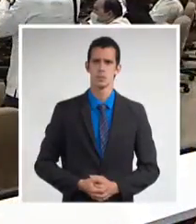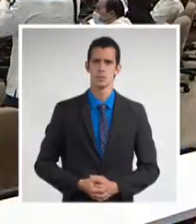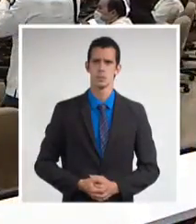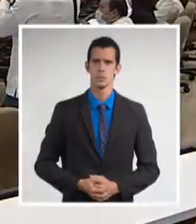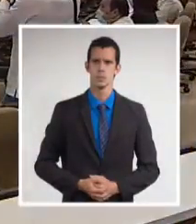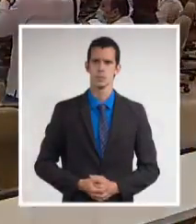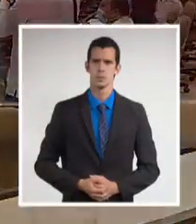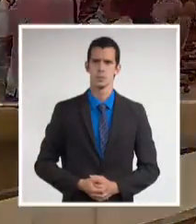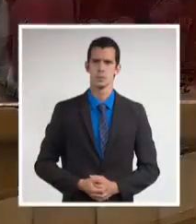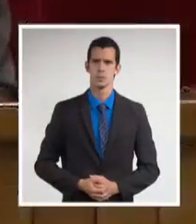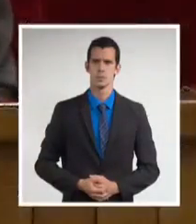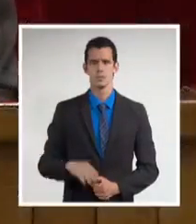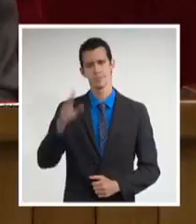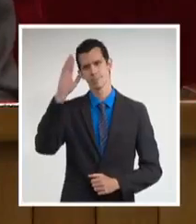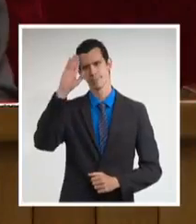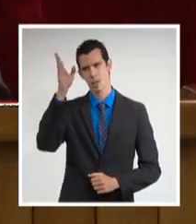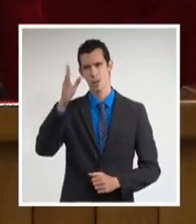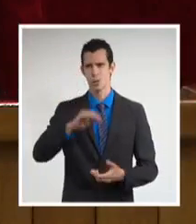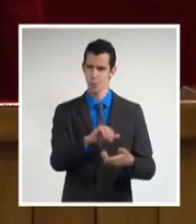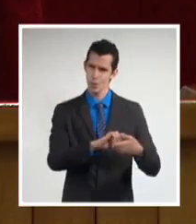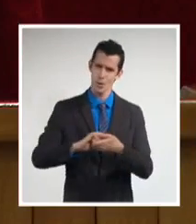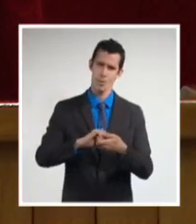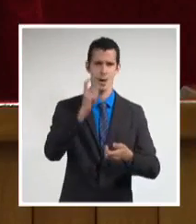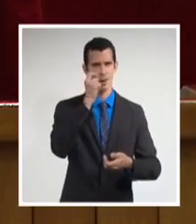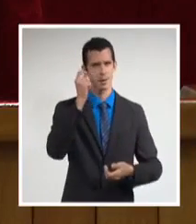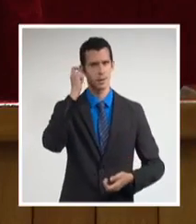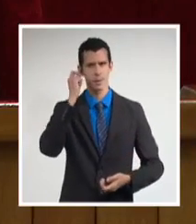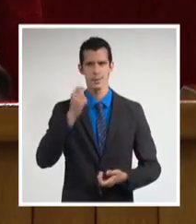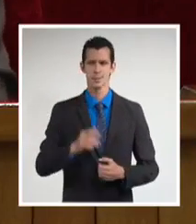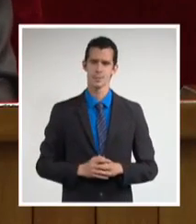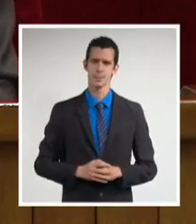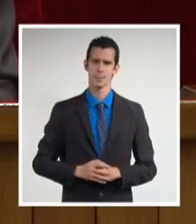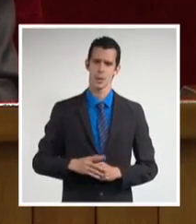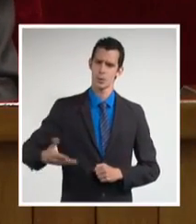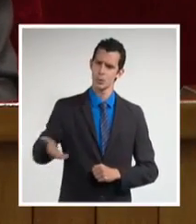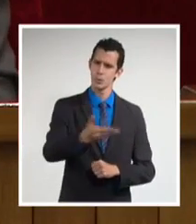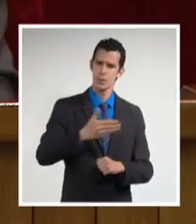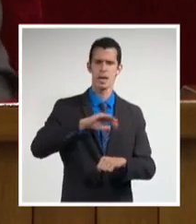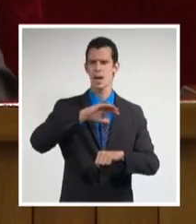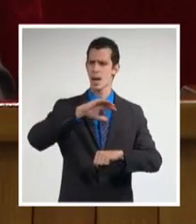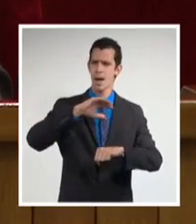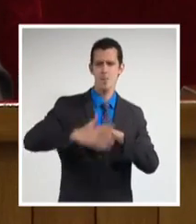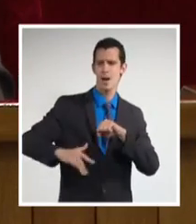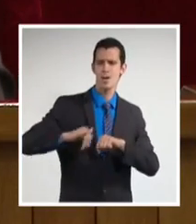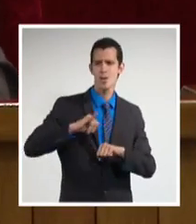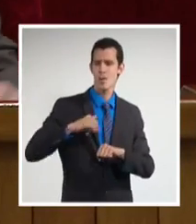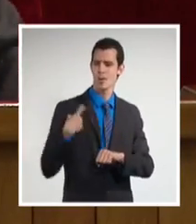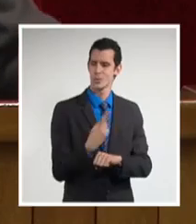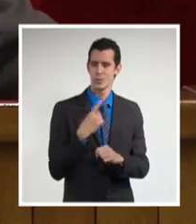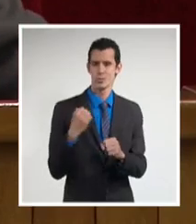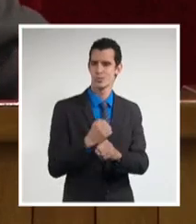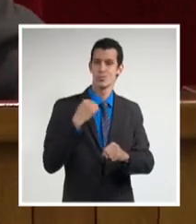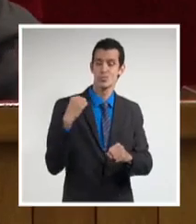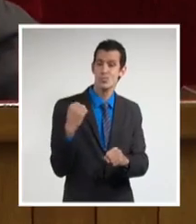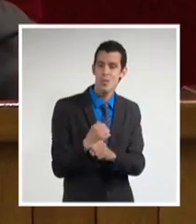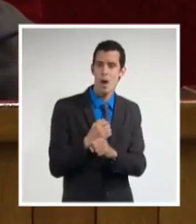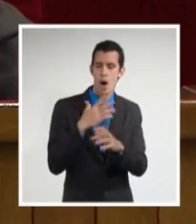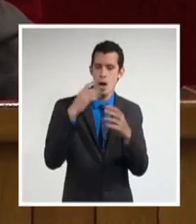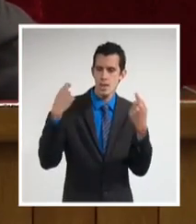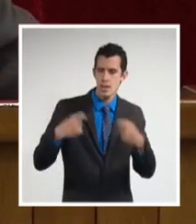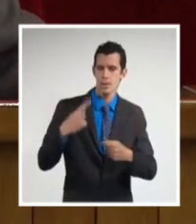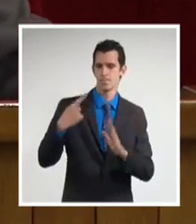Saludos, queridas compañeras y compañeros, hermanos todos en este arduo camino que solo puede emprenderse con claridad